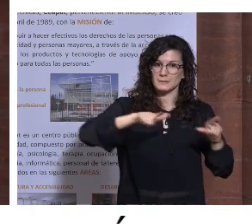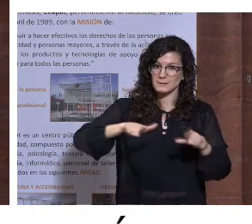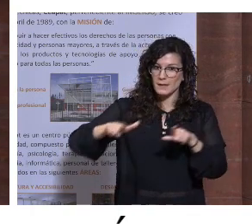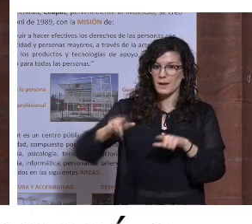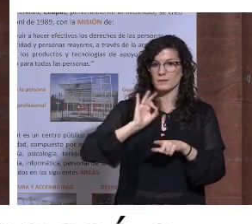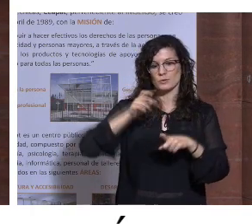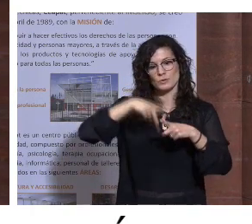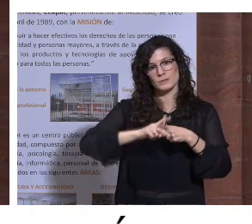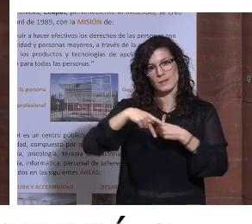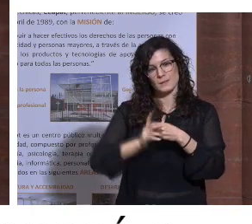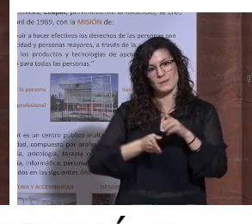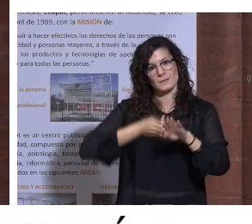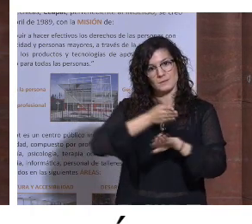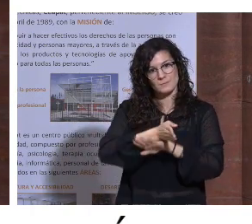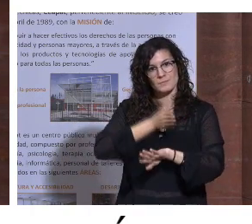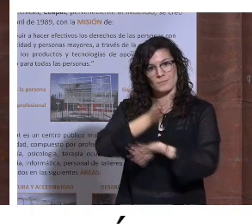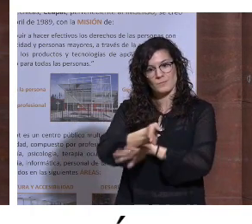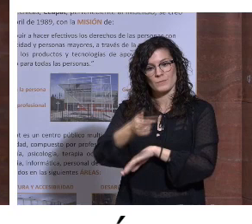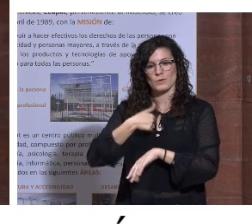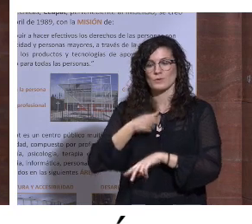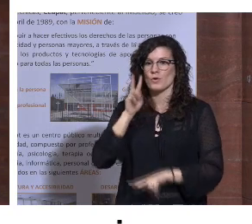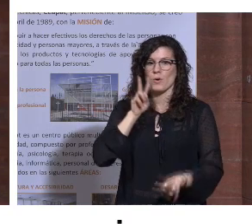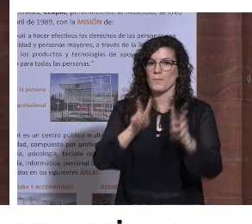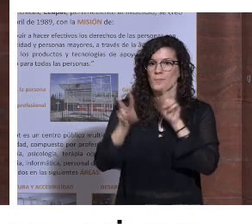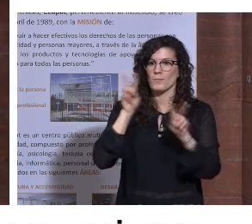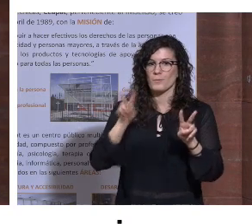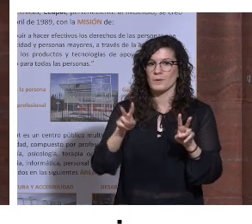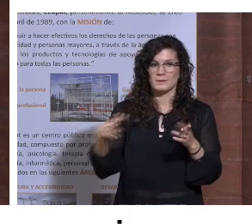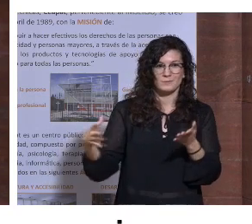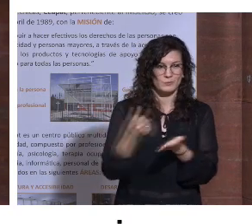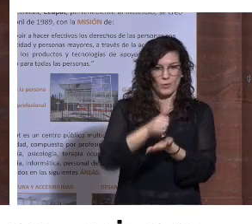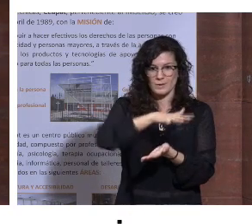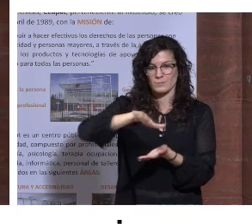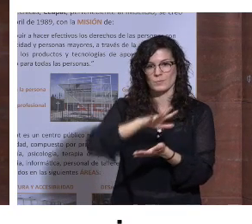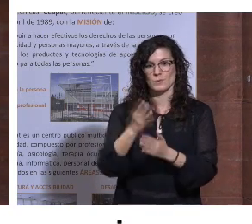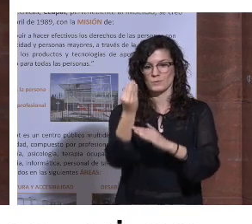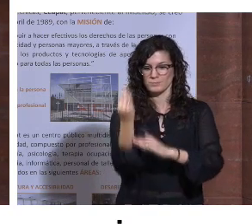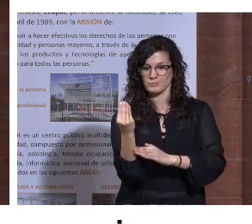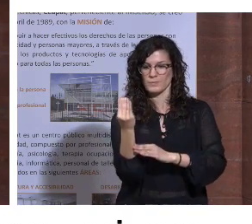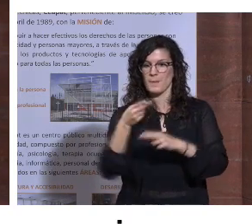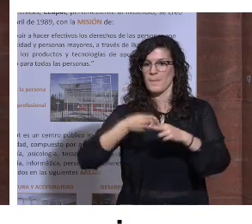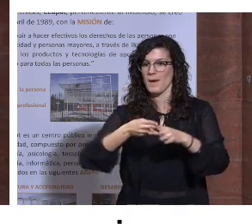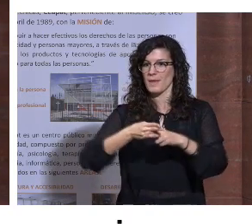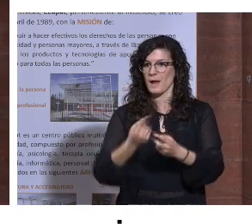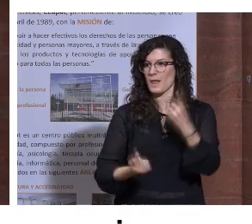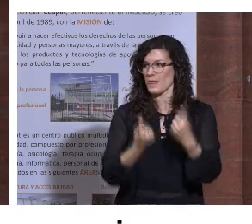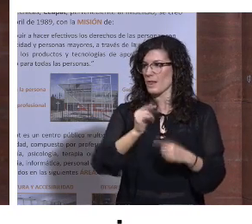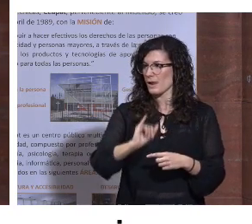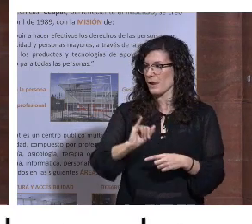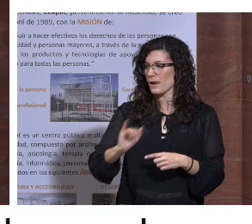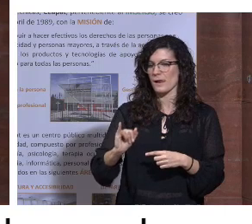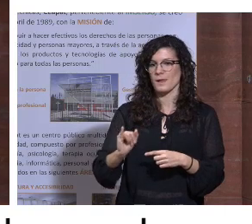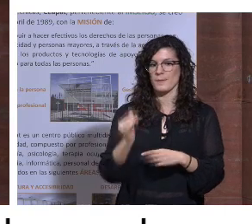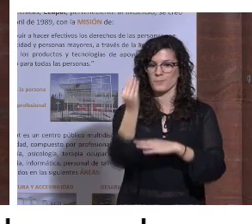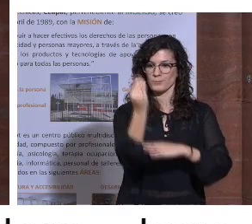vi en todas partes unos atriles de madera, hay algunos por aquí, que